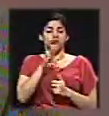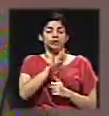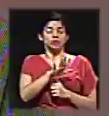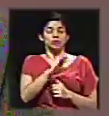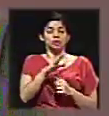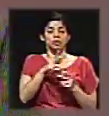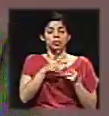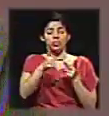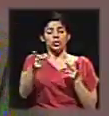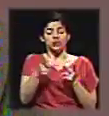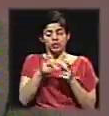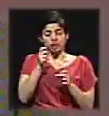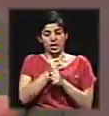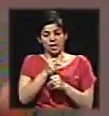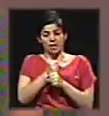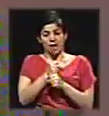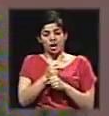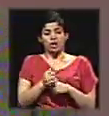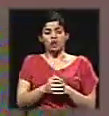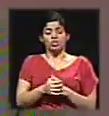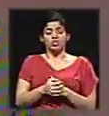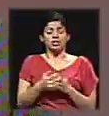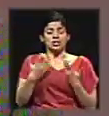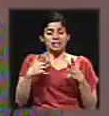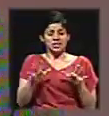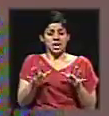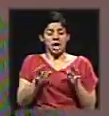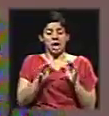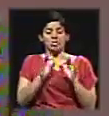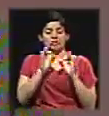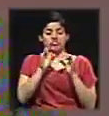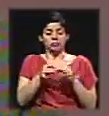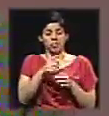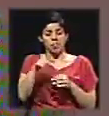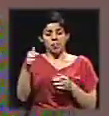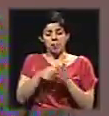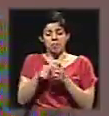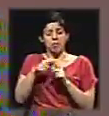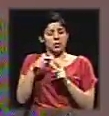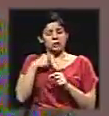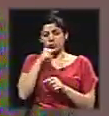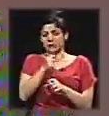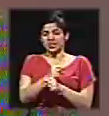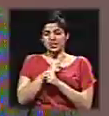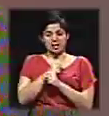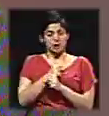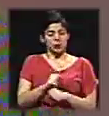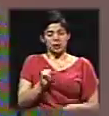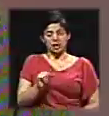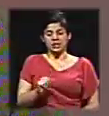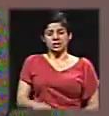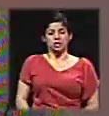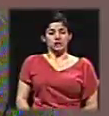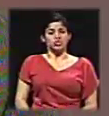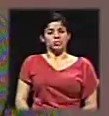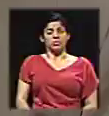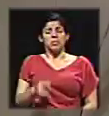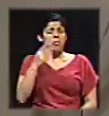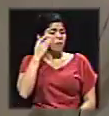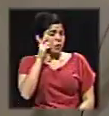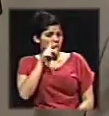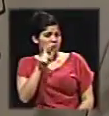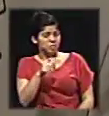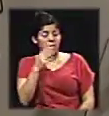la planilla, de acuerdo a las personas que ya están decididas a votar. Uh-huh. Pero yo no estoy tan seguro de eso en esta, uh-huh. en esta elección. ¿Y eso por qué